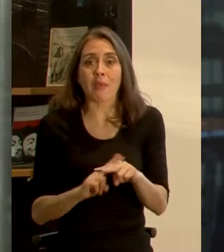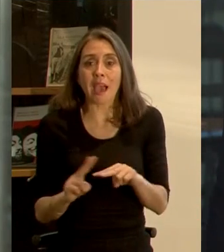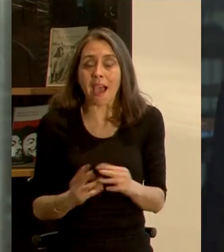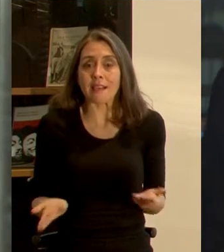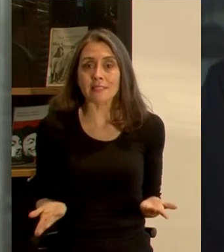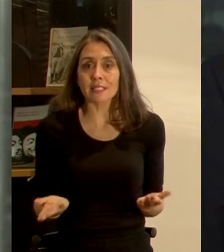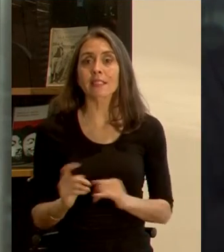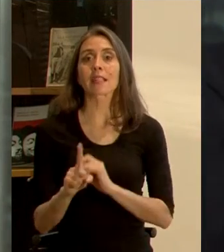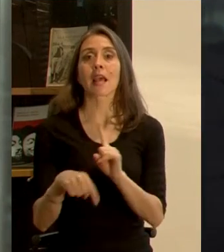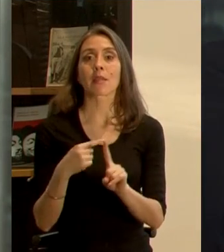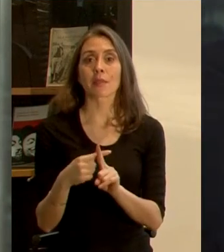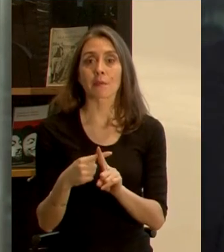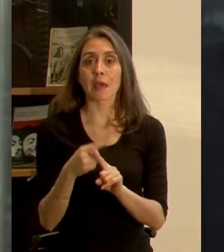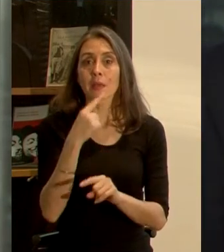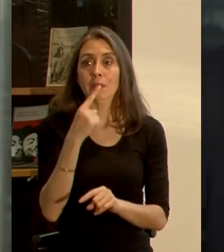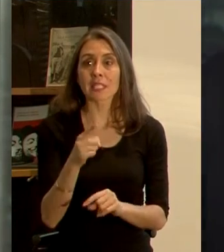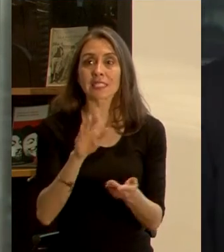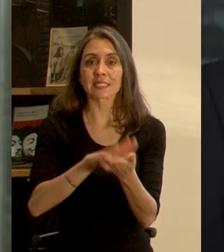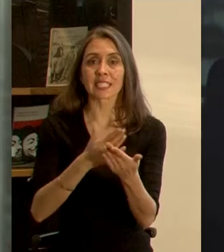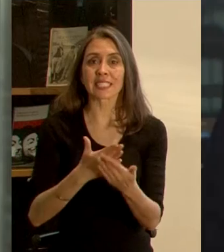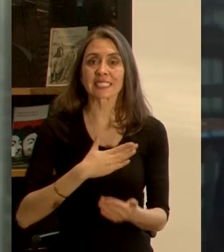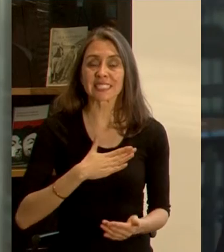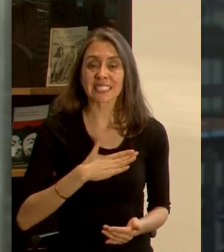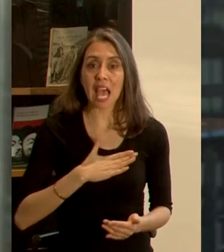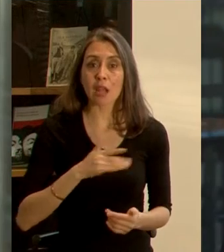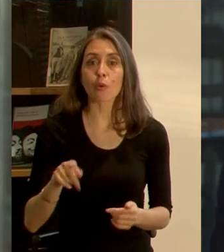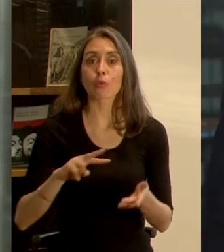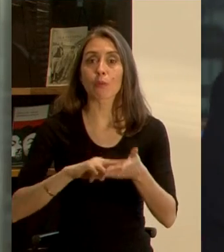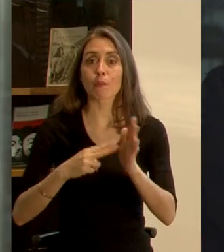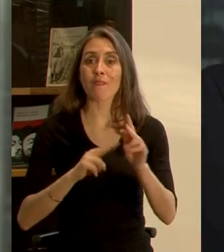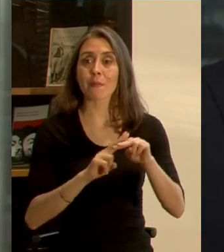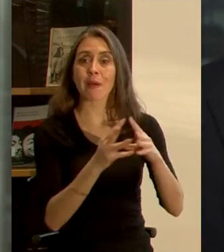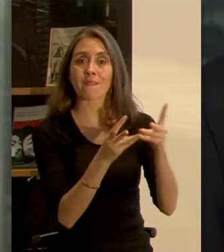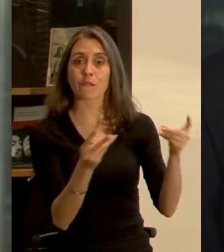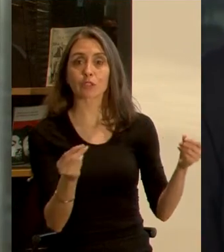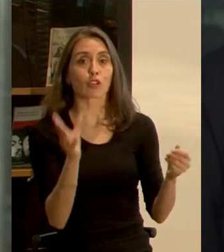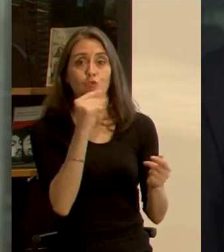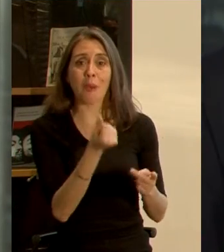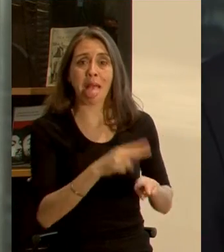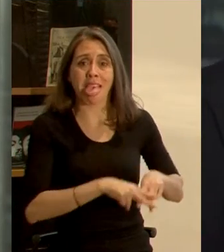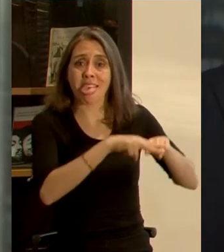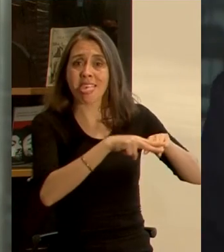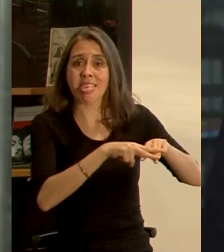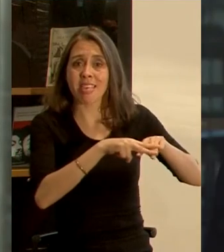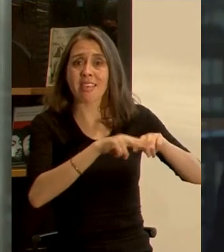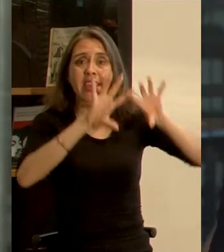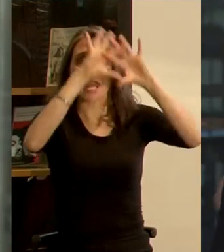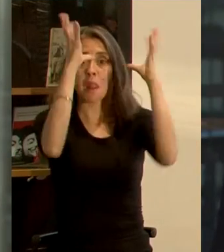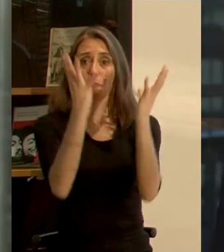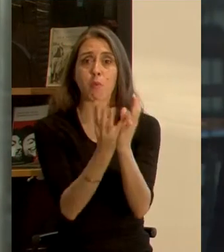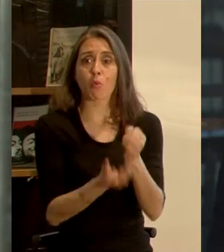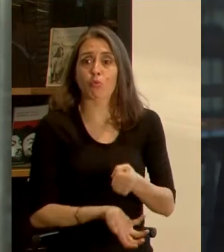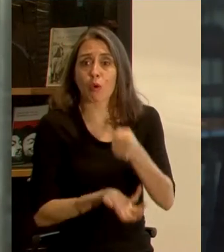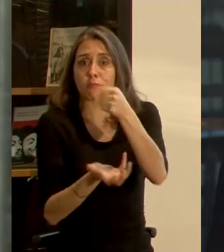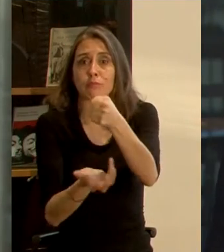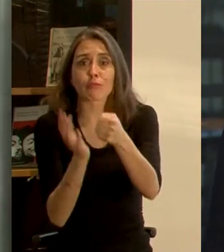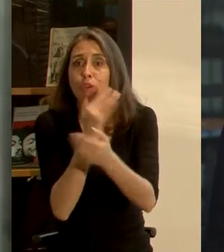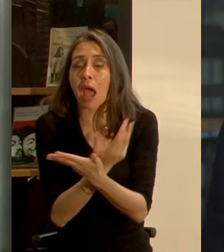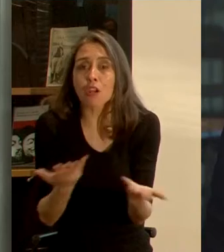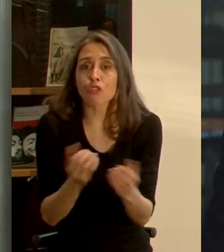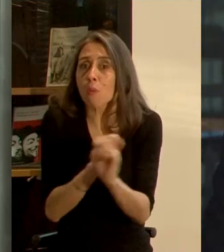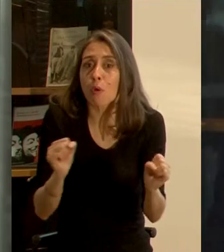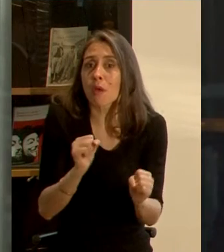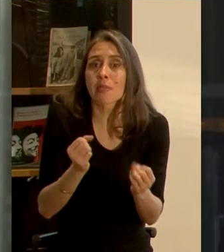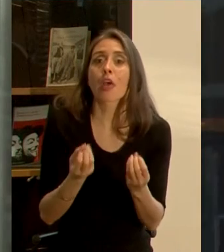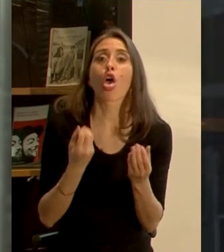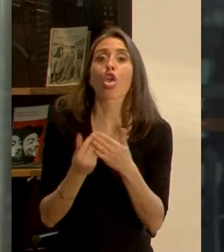además, insistir que desde salud se van a resolver esos problemas, no hay presupuesto en el planeta que resista esto. Entonces, ¿dónde